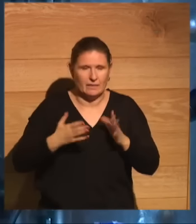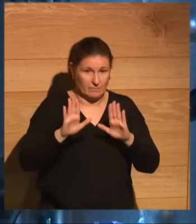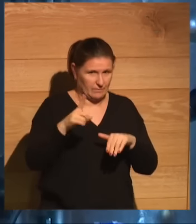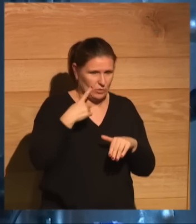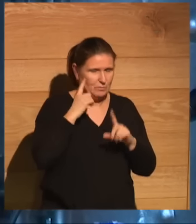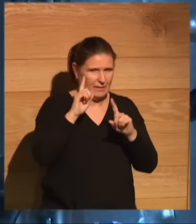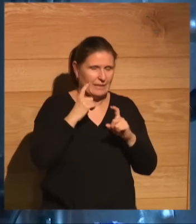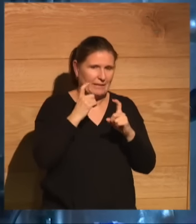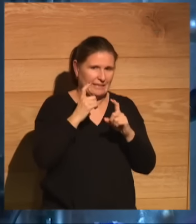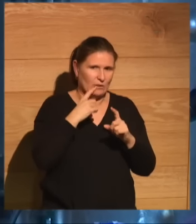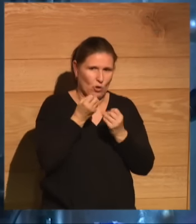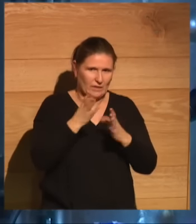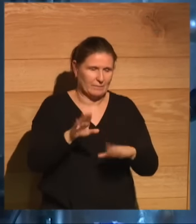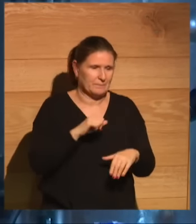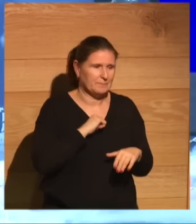intentando contar esto.